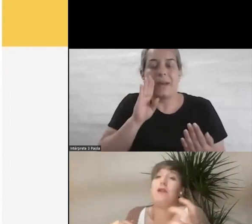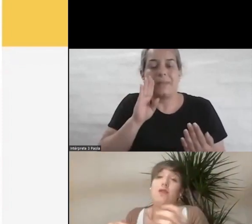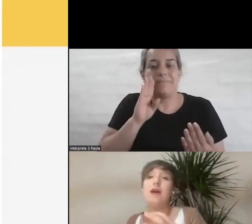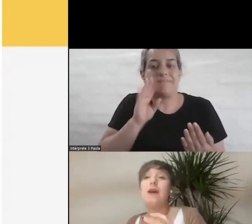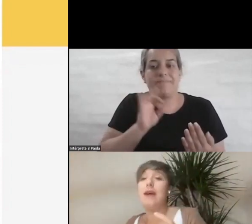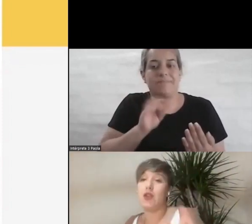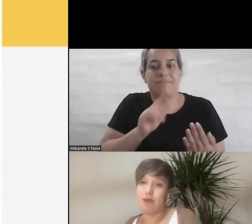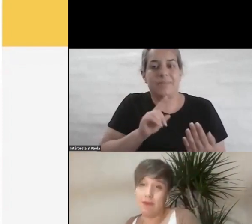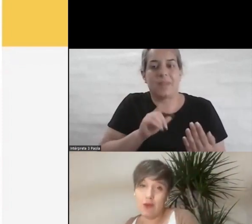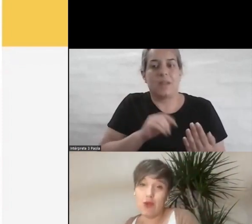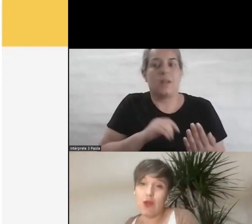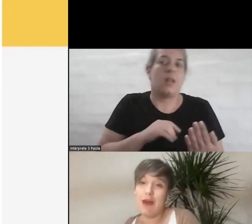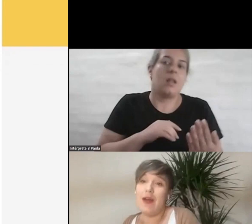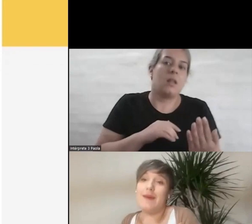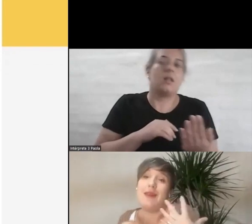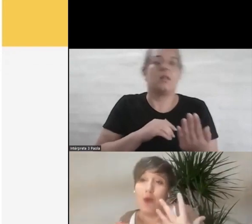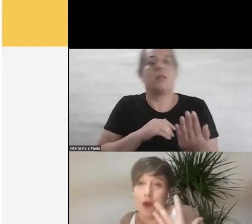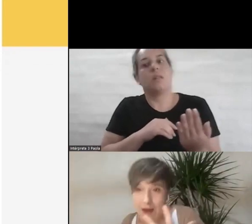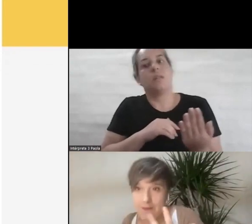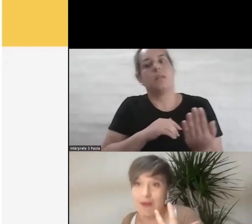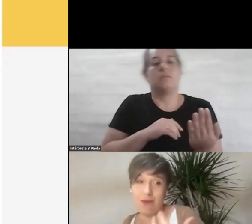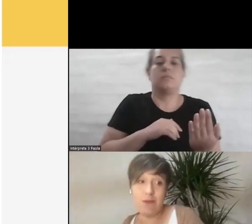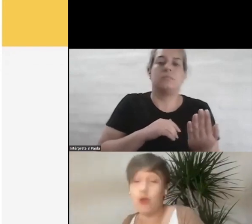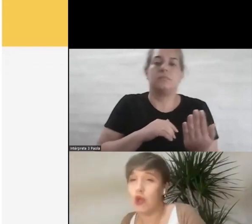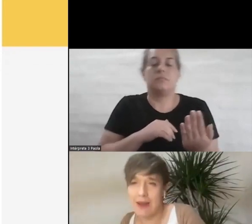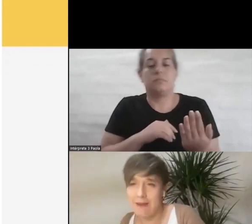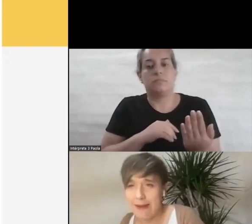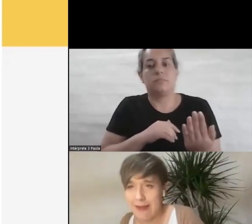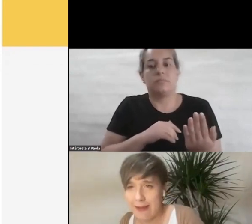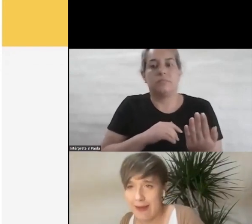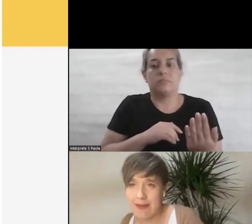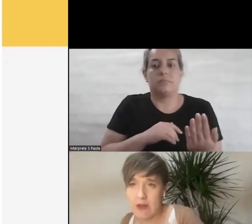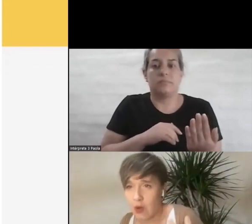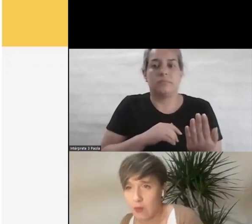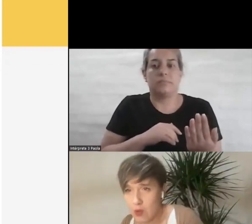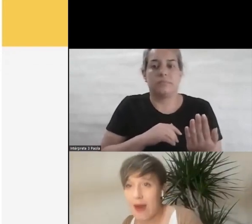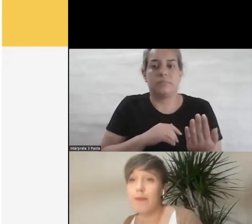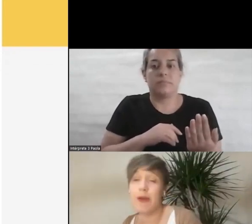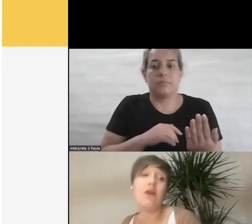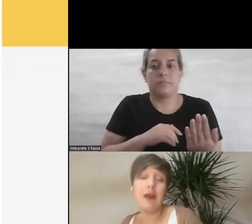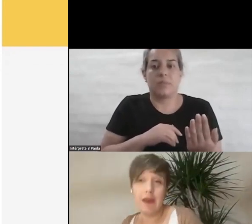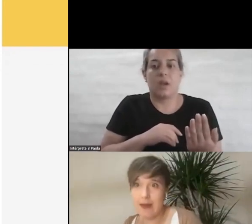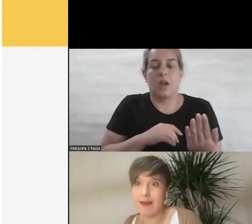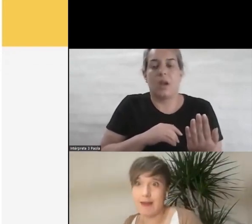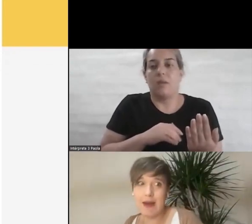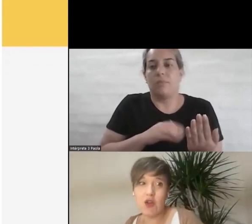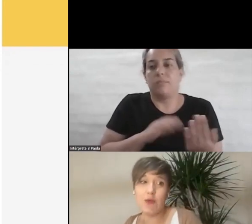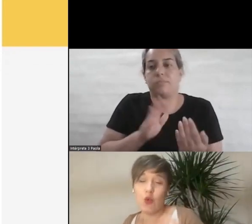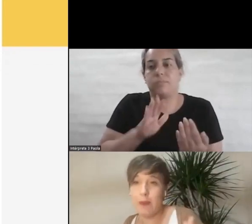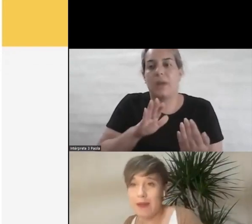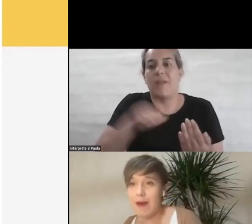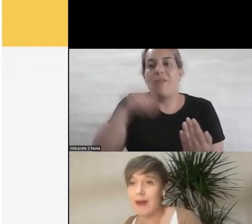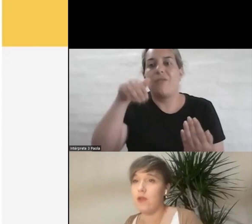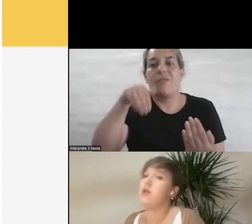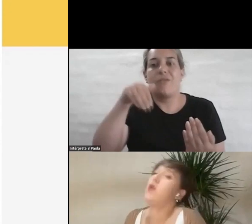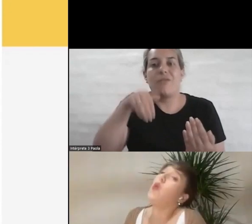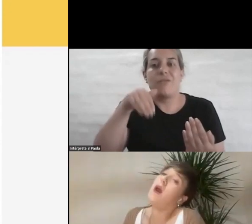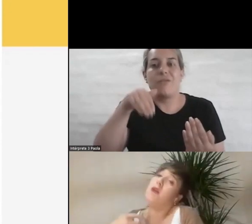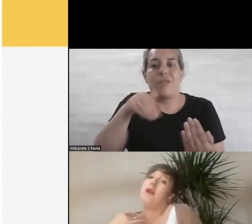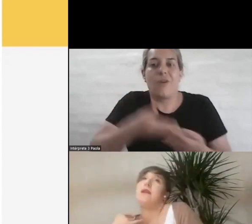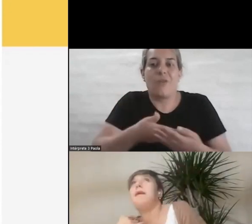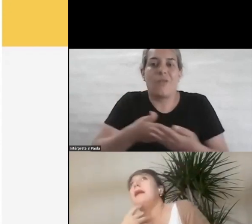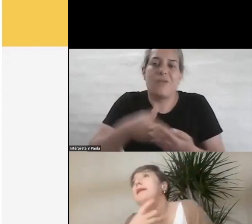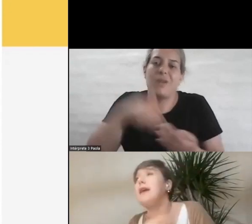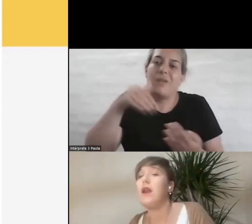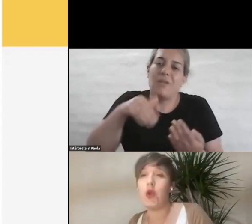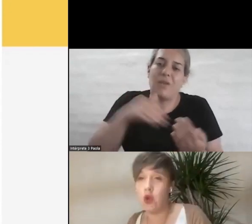todos lados. Estos bebés con síndrome de Down, además tiempo que eso, todos tienen falta de tono muscular, pero en este caso pues un pelín más, entonces el